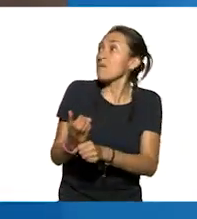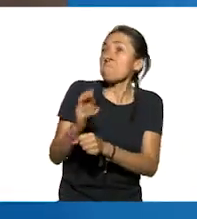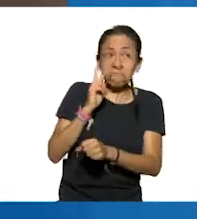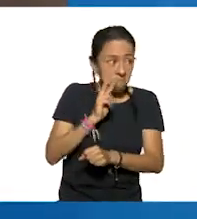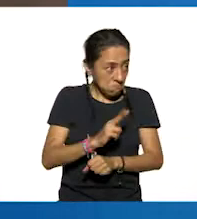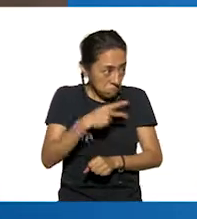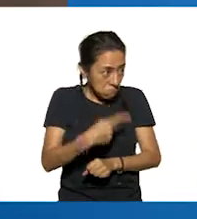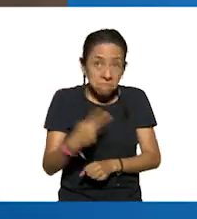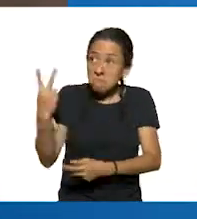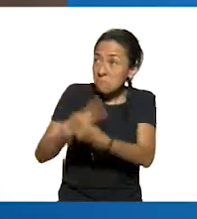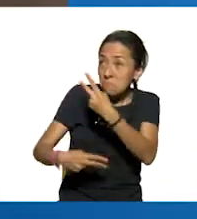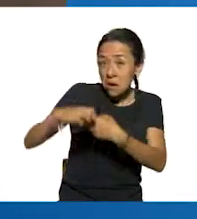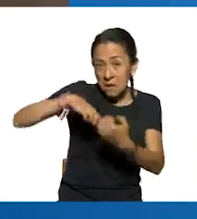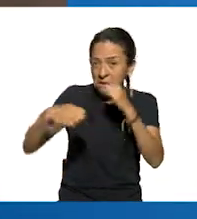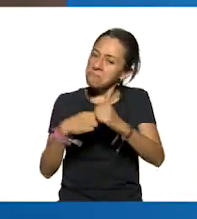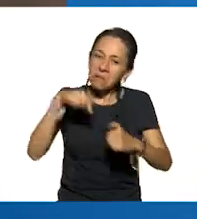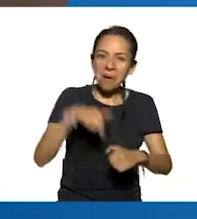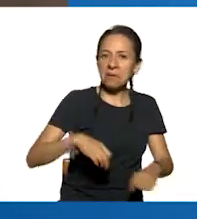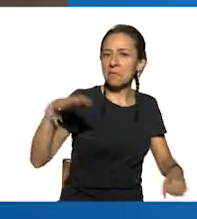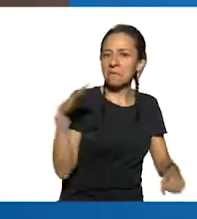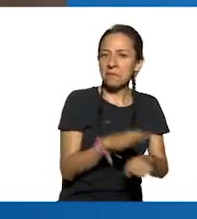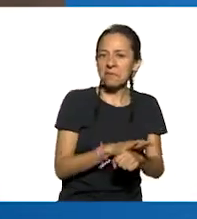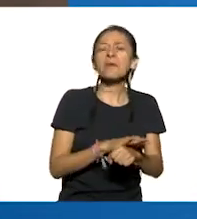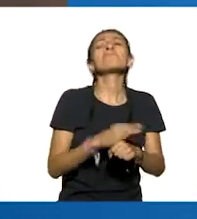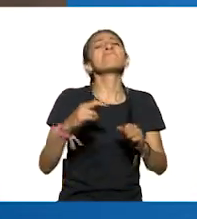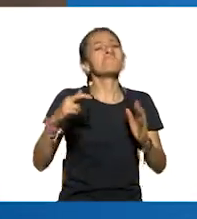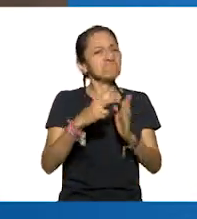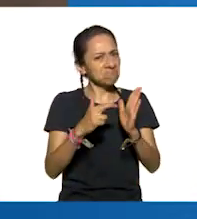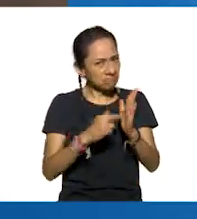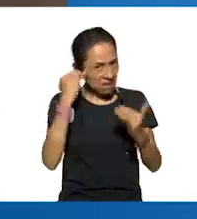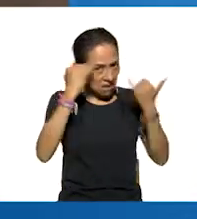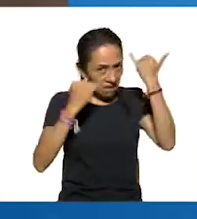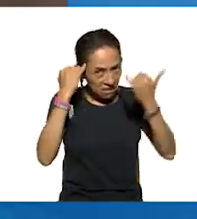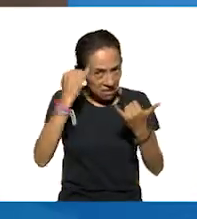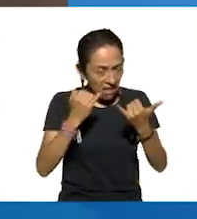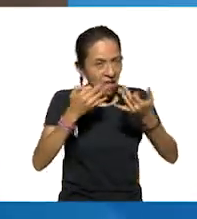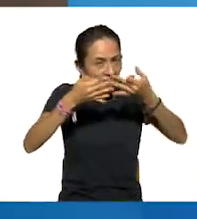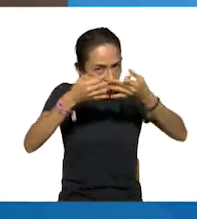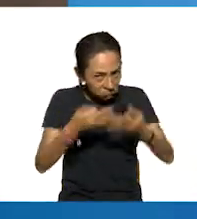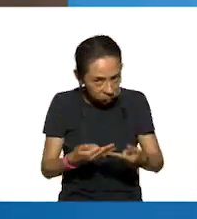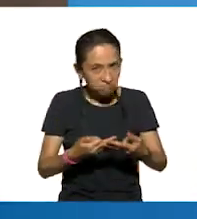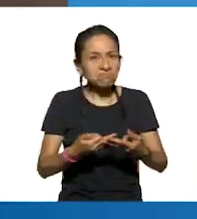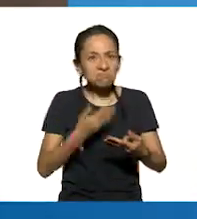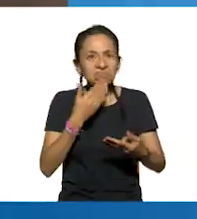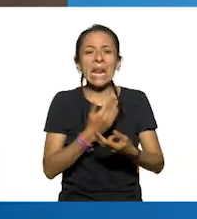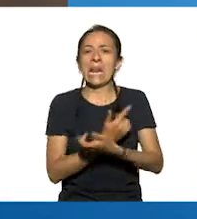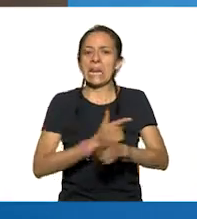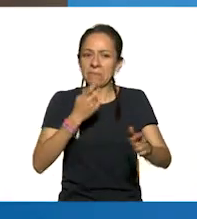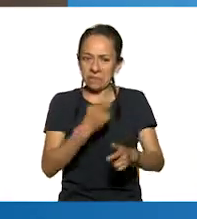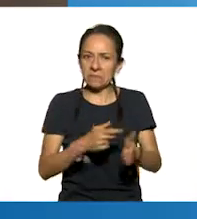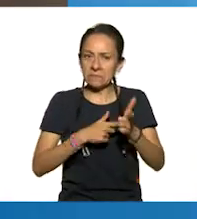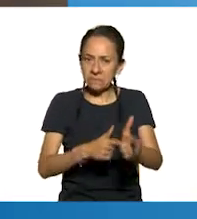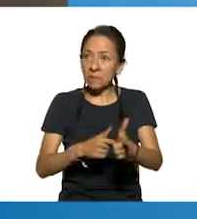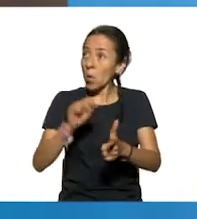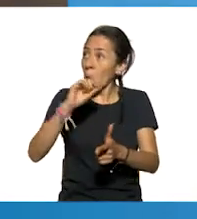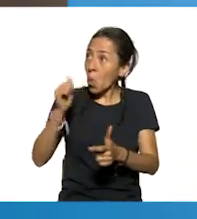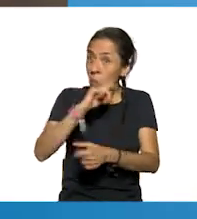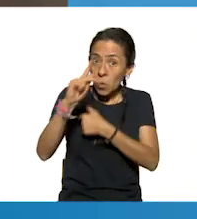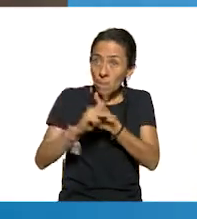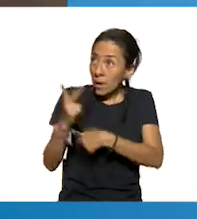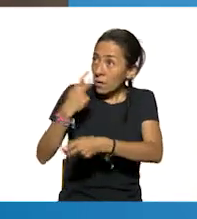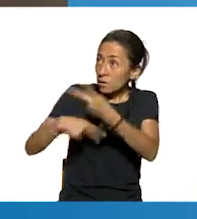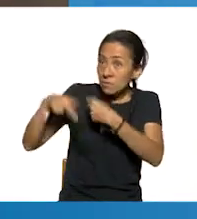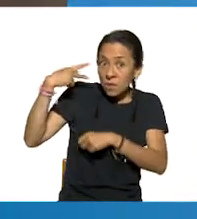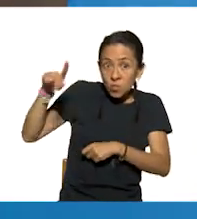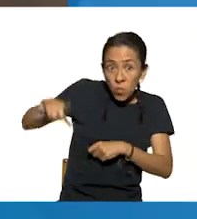los principios republicanos y liberales, no admitir que un gobierno extranjero y menos